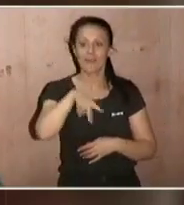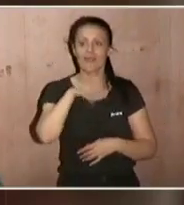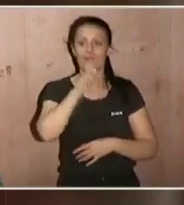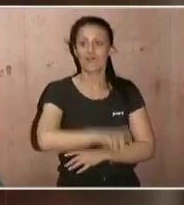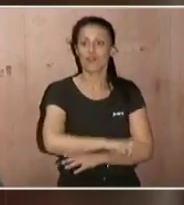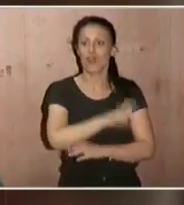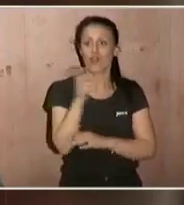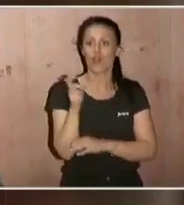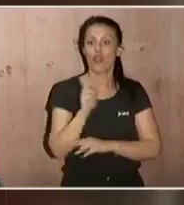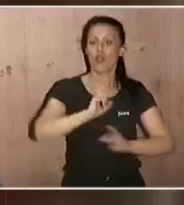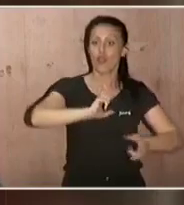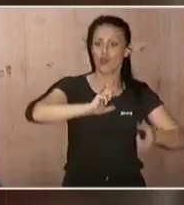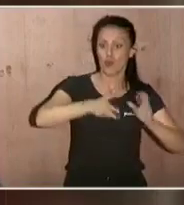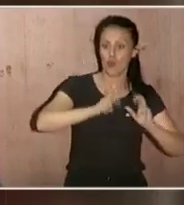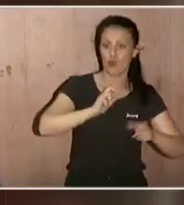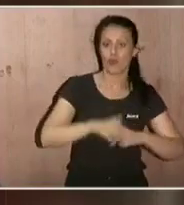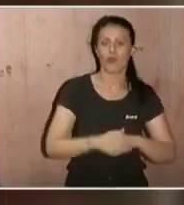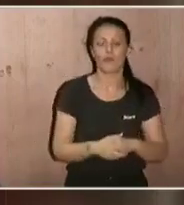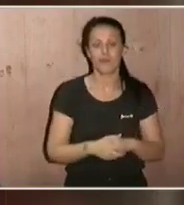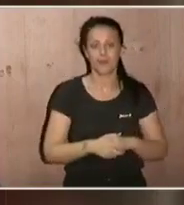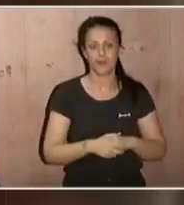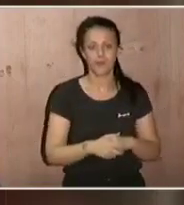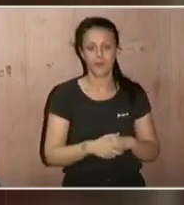Ecología y Desarrollo.